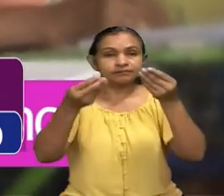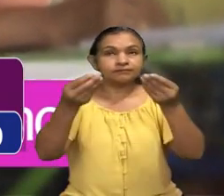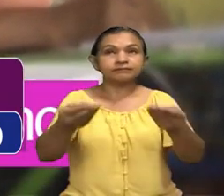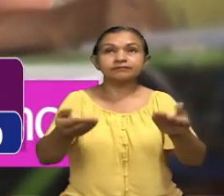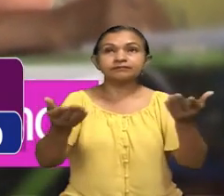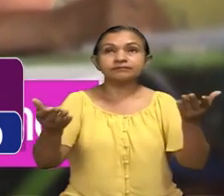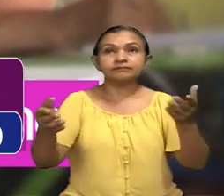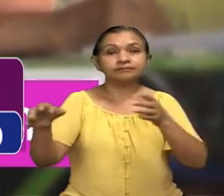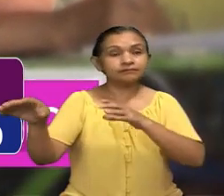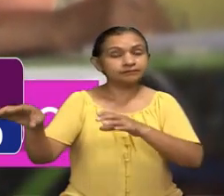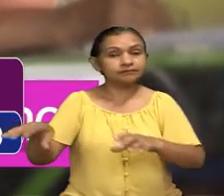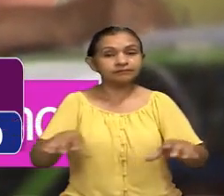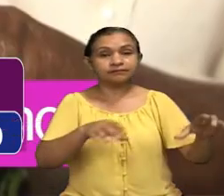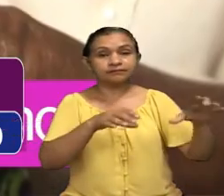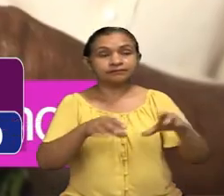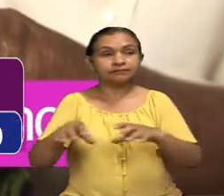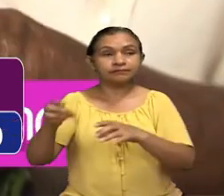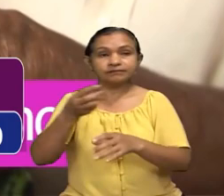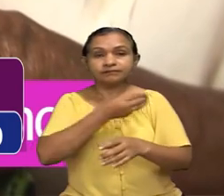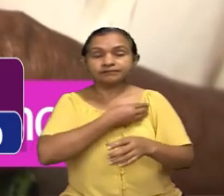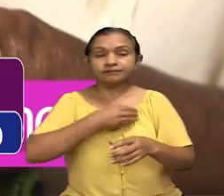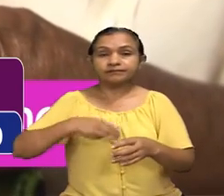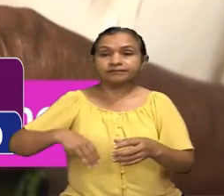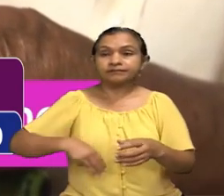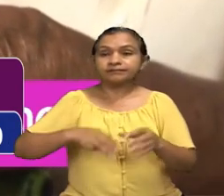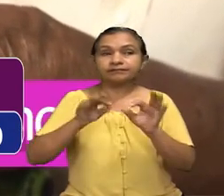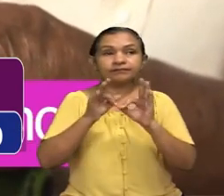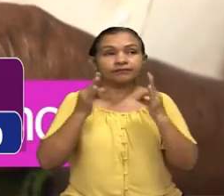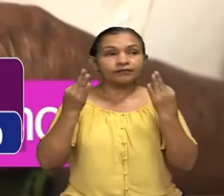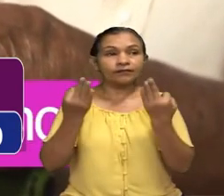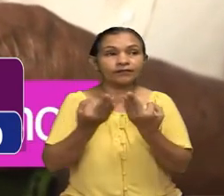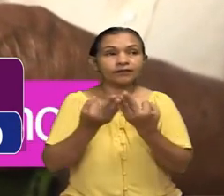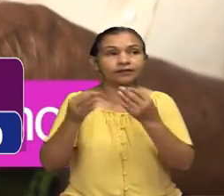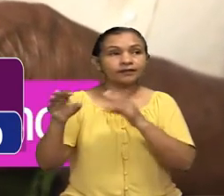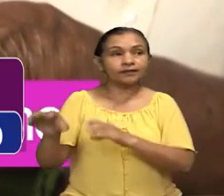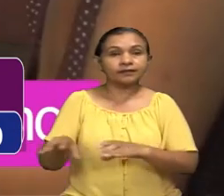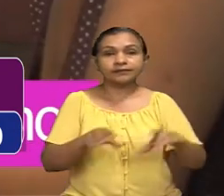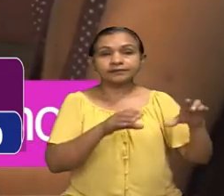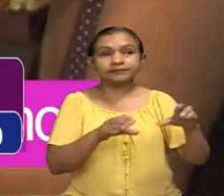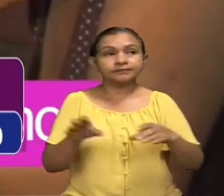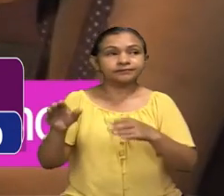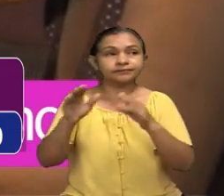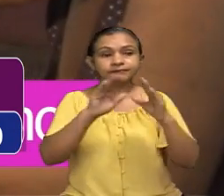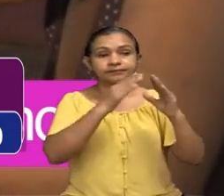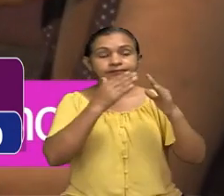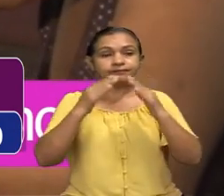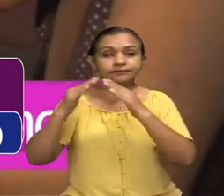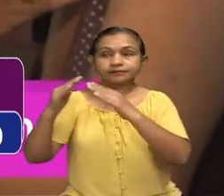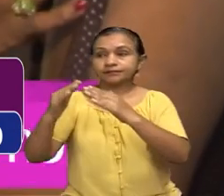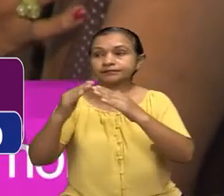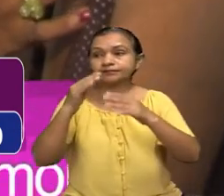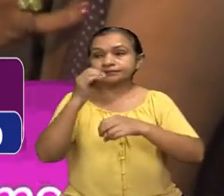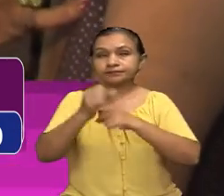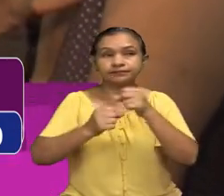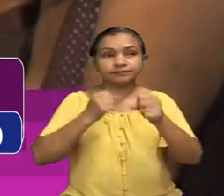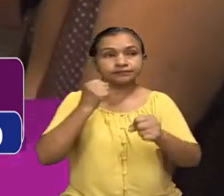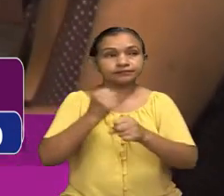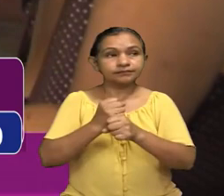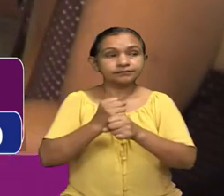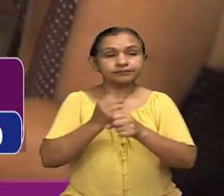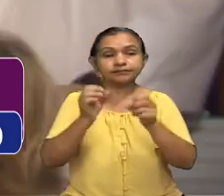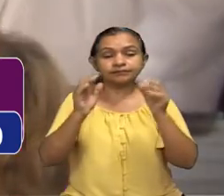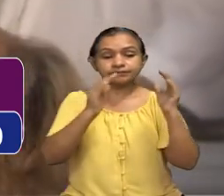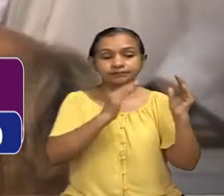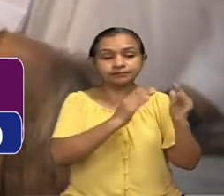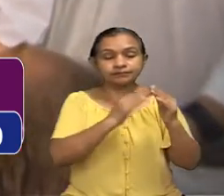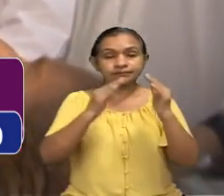o de alguna actividad en el ministerio o de alguna actividad en algún barrio o el aniversario de algunas de las casas